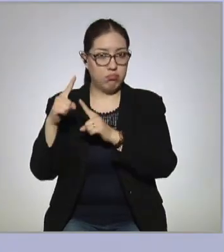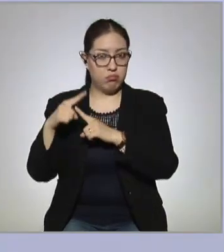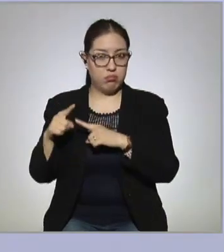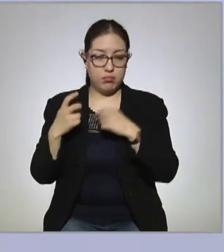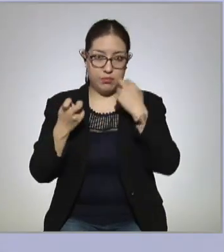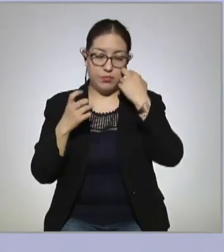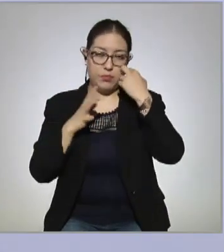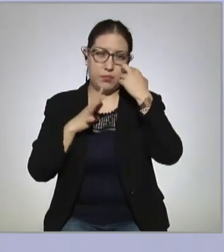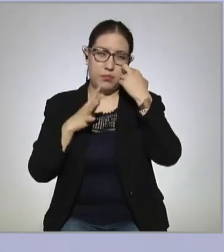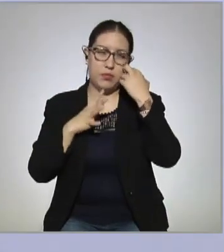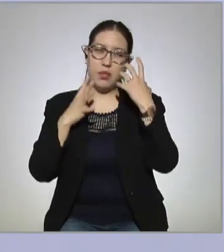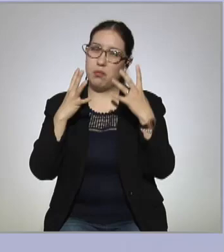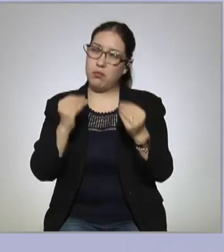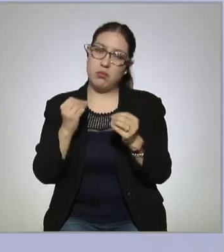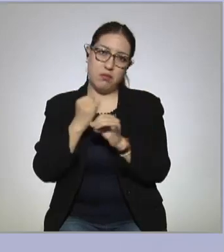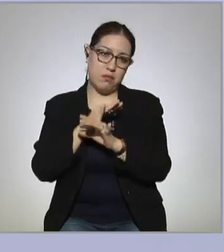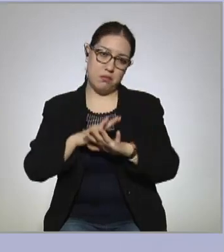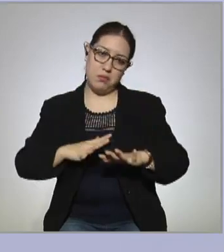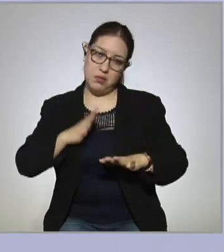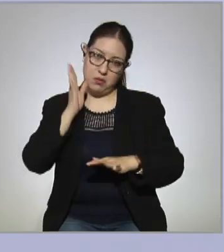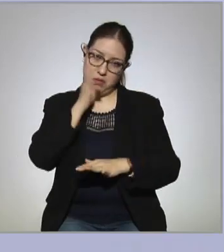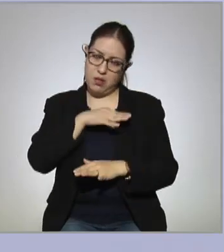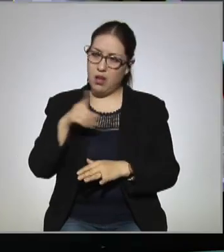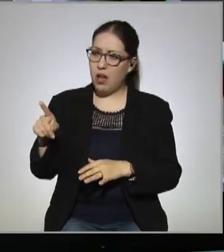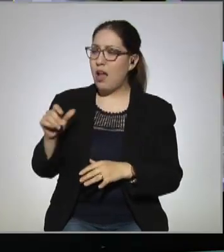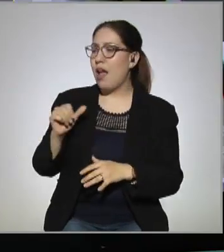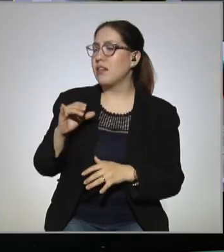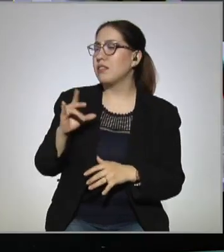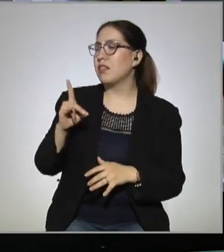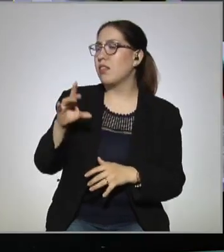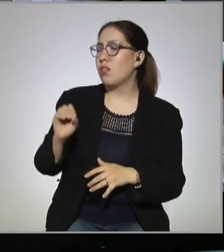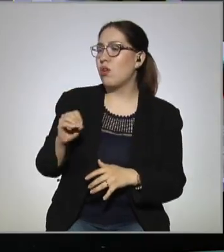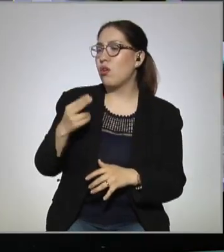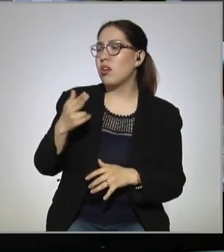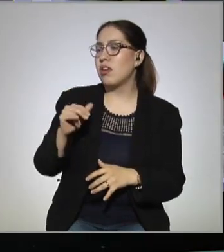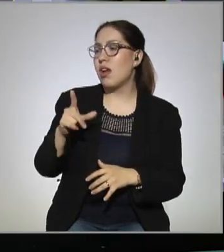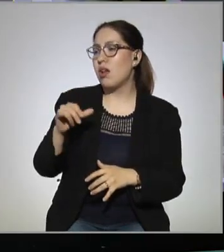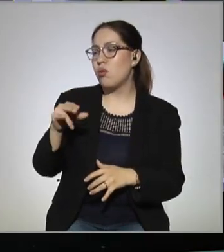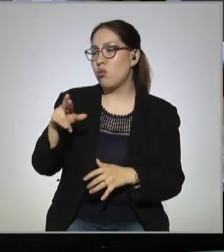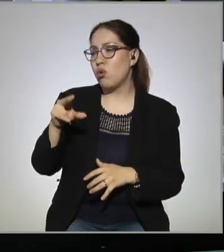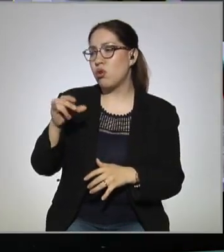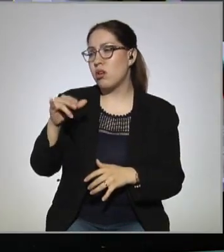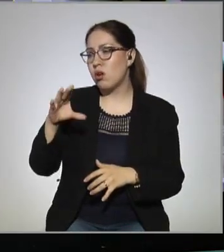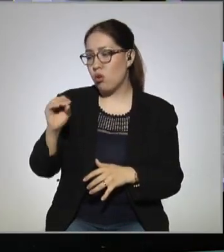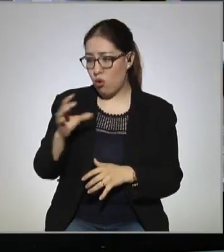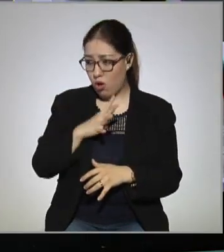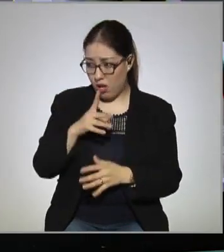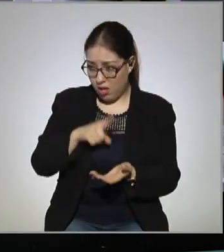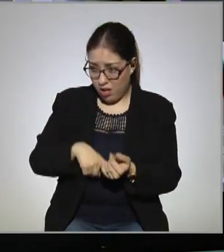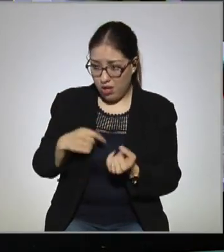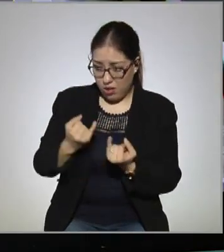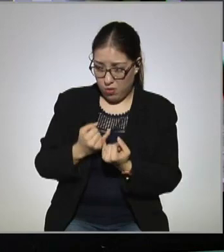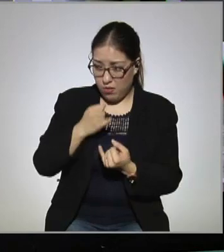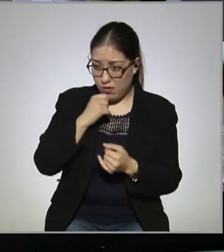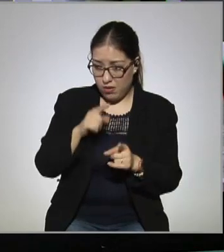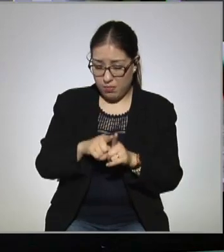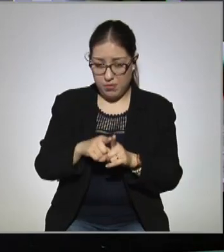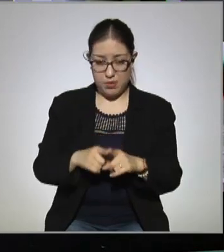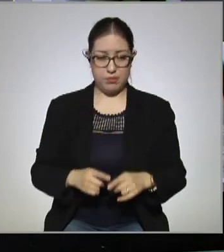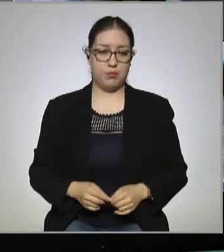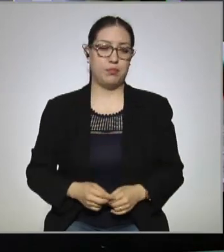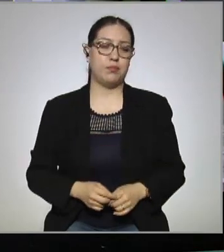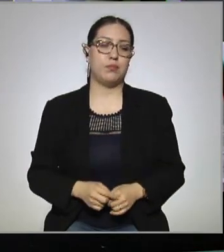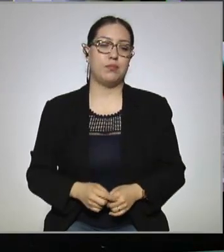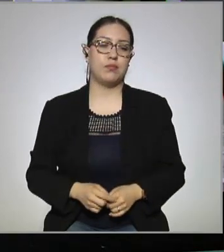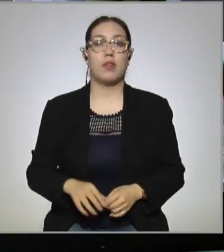prestado también a mucha desinformación. ¿Y el ácido hialurónico también está dentro de estos paquetes de infiltración? El